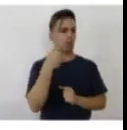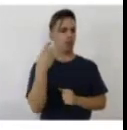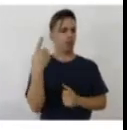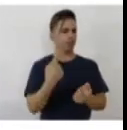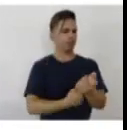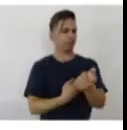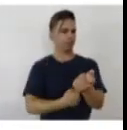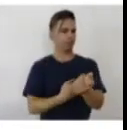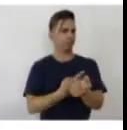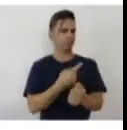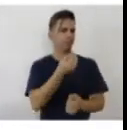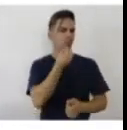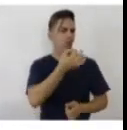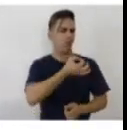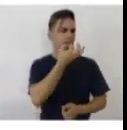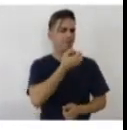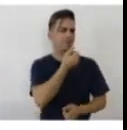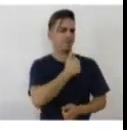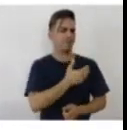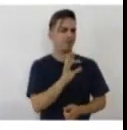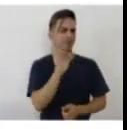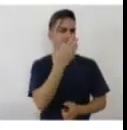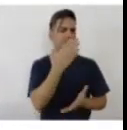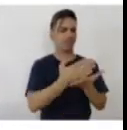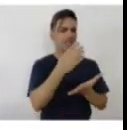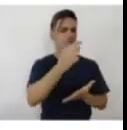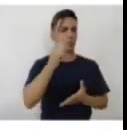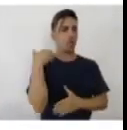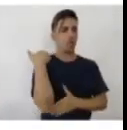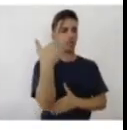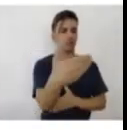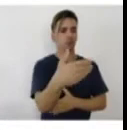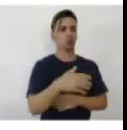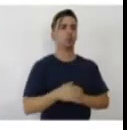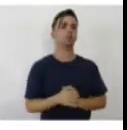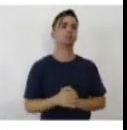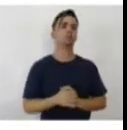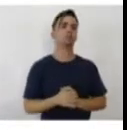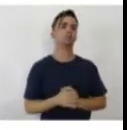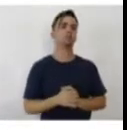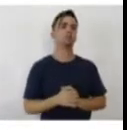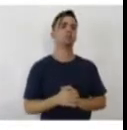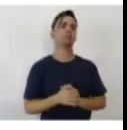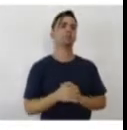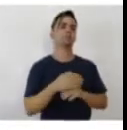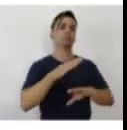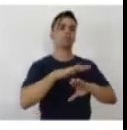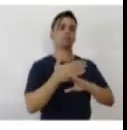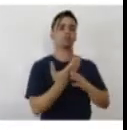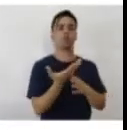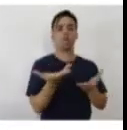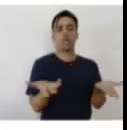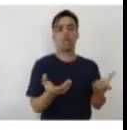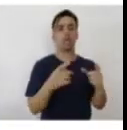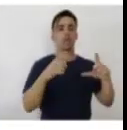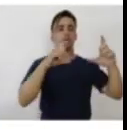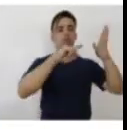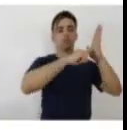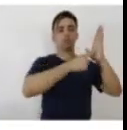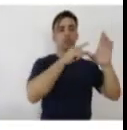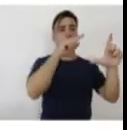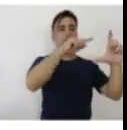ustedes conocen y pueden explicar perfectamente a sus estudiantes. En ambos casos hay que aplicar la distributiva porque